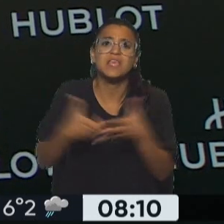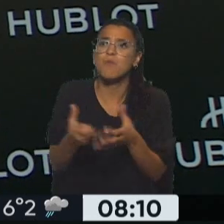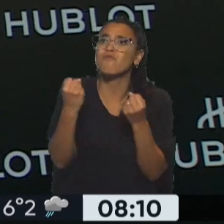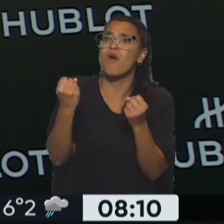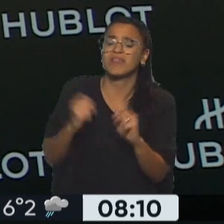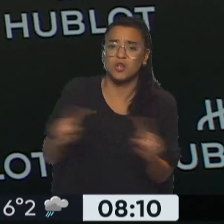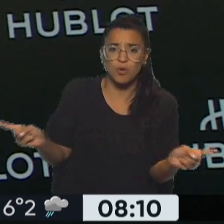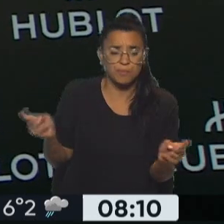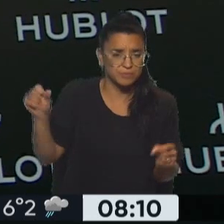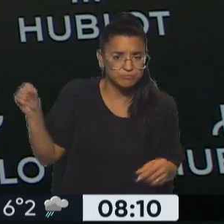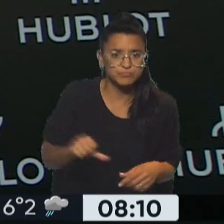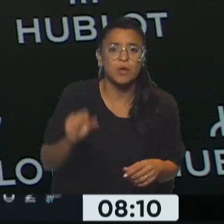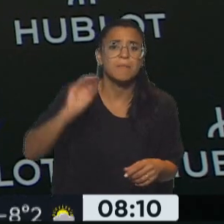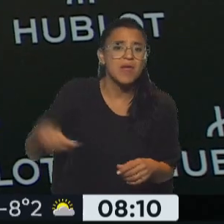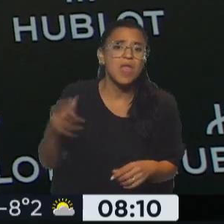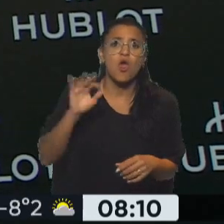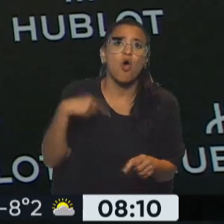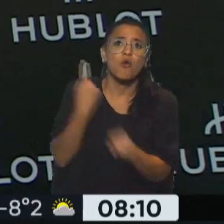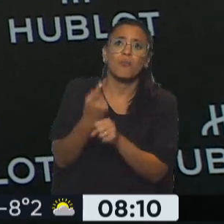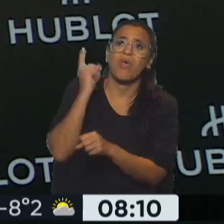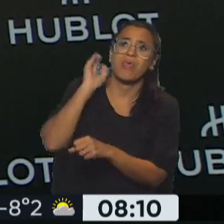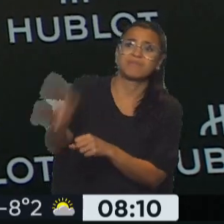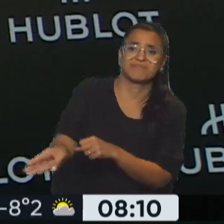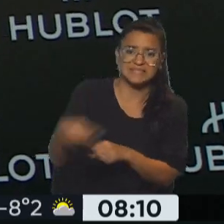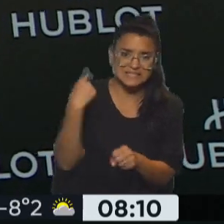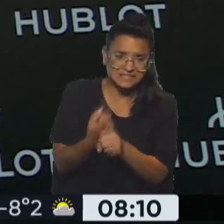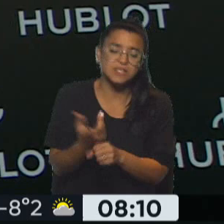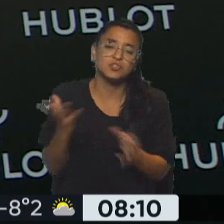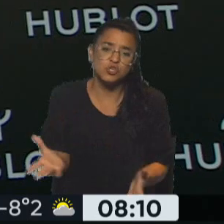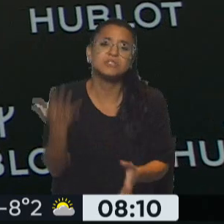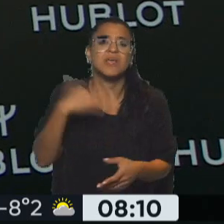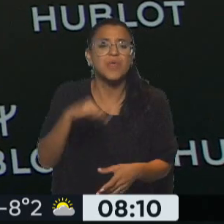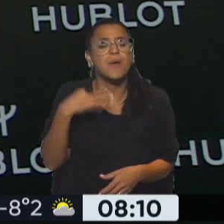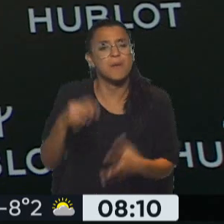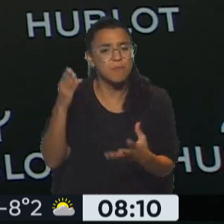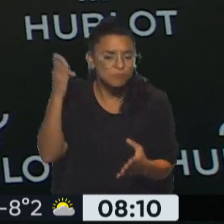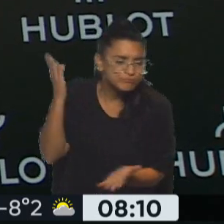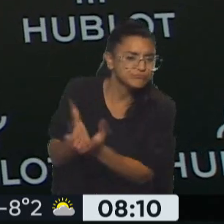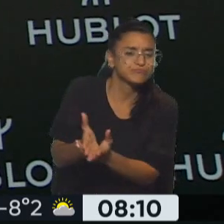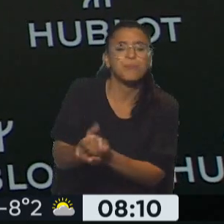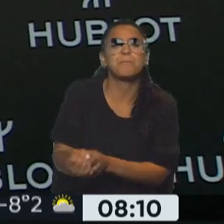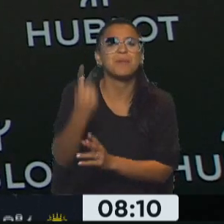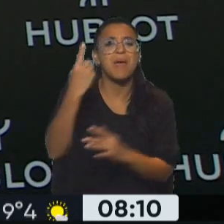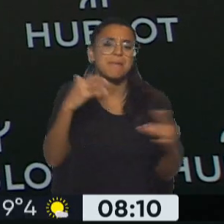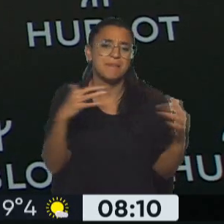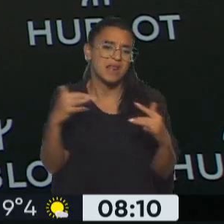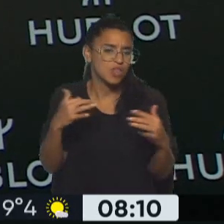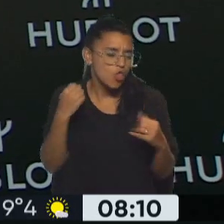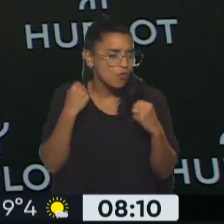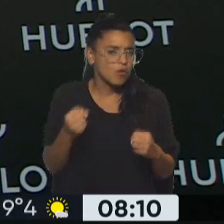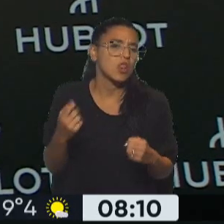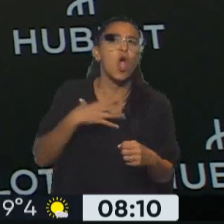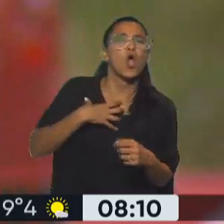fuertes y no, o perder o no poder ganarles. Entonces hay que ir con todo al primer partido, no confiarse por el